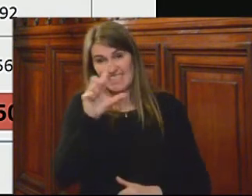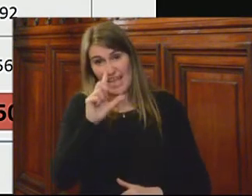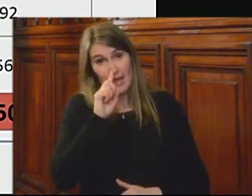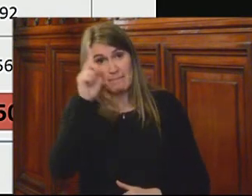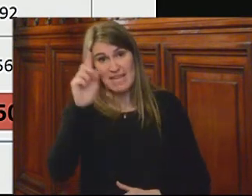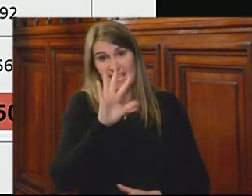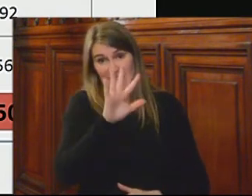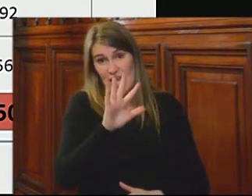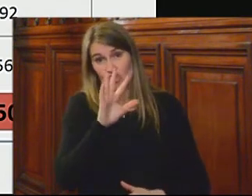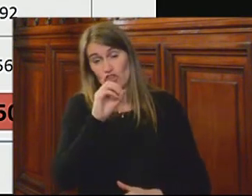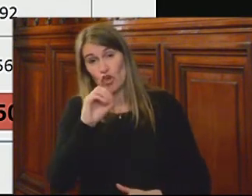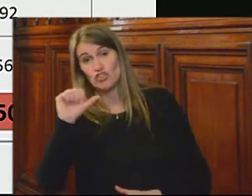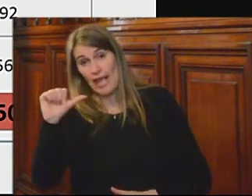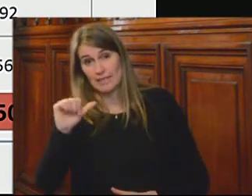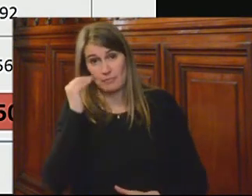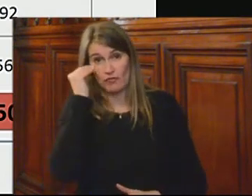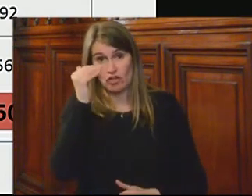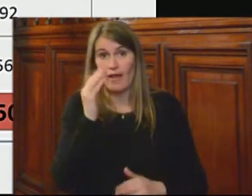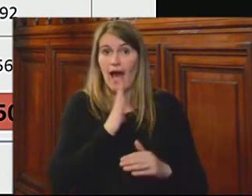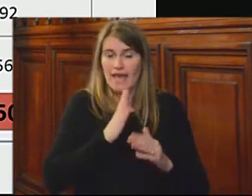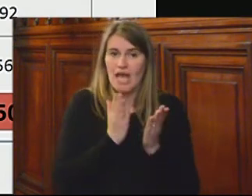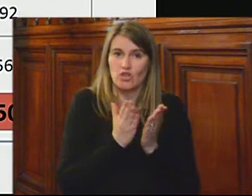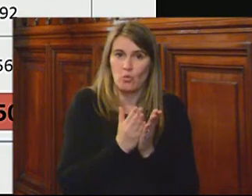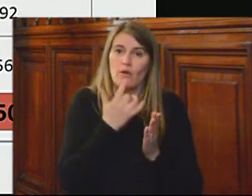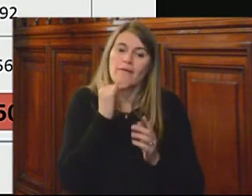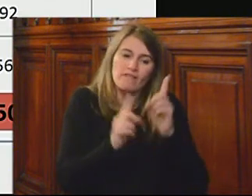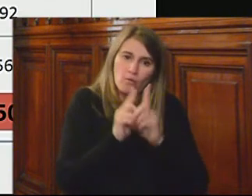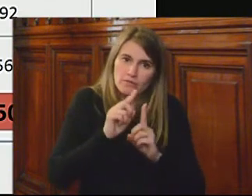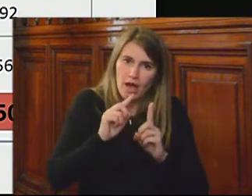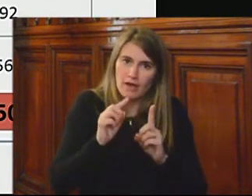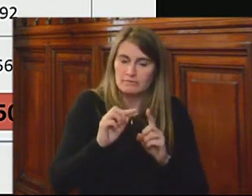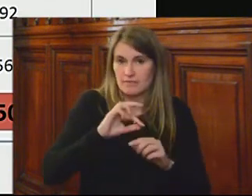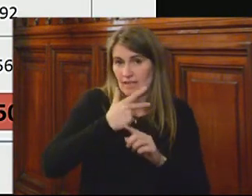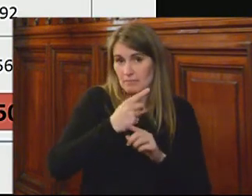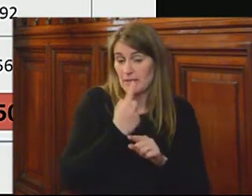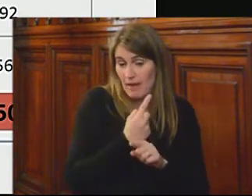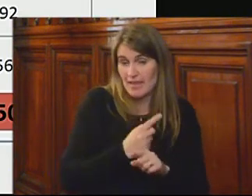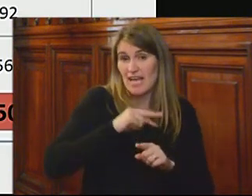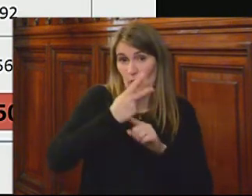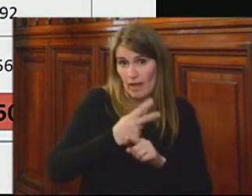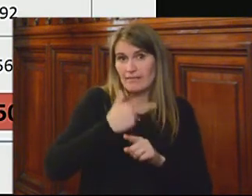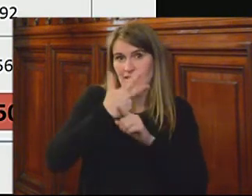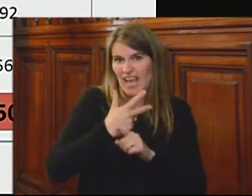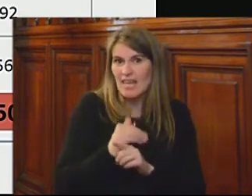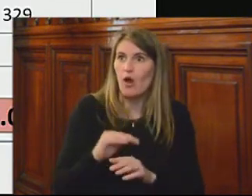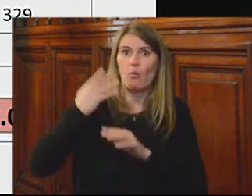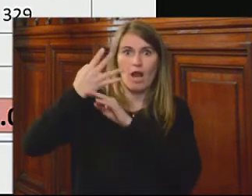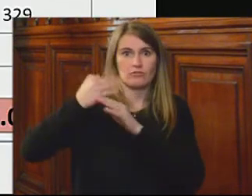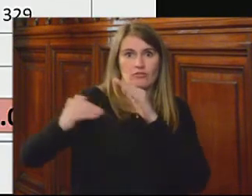haciendo estudios de cuarto nivel en diferentes áreas de especialización.